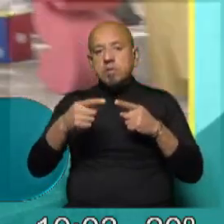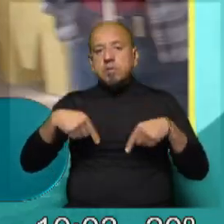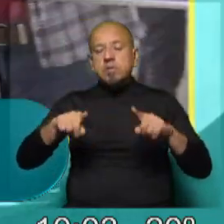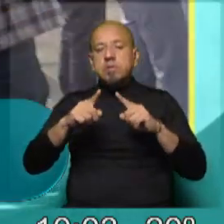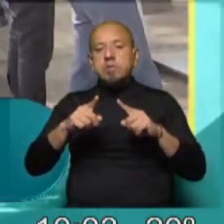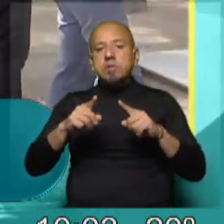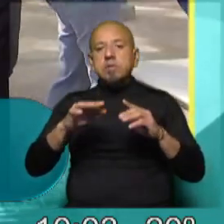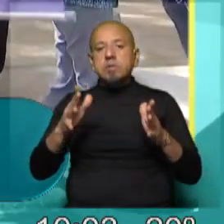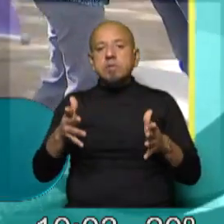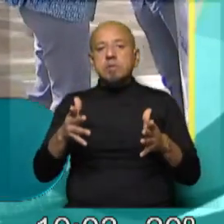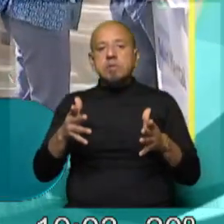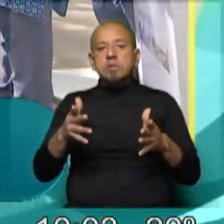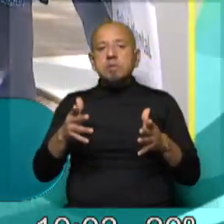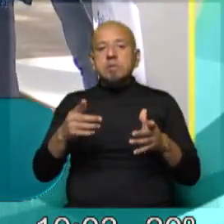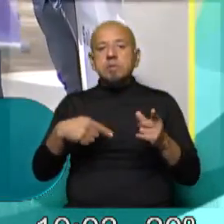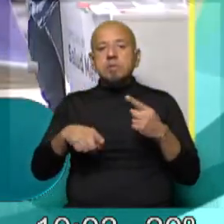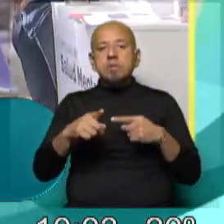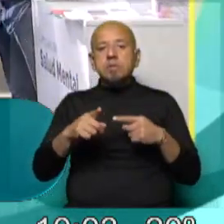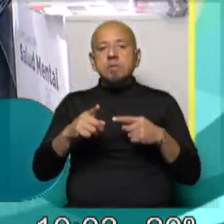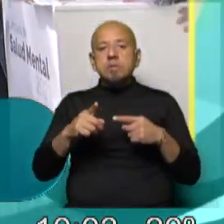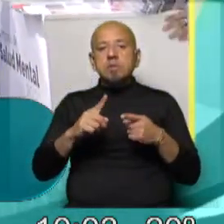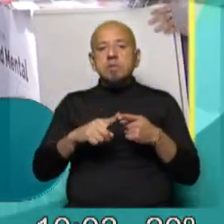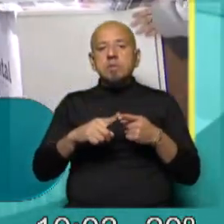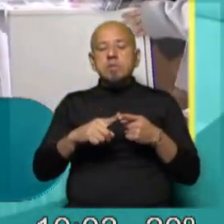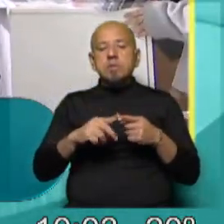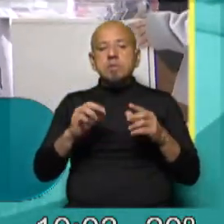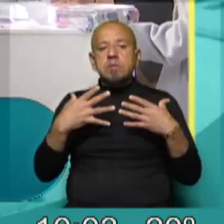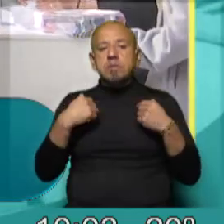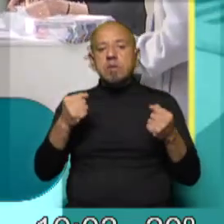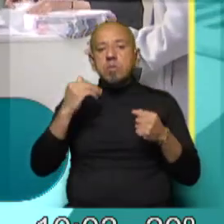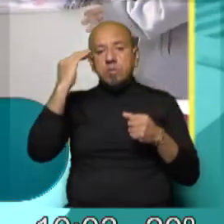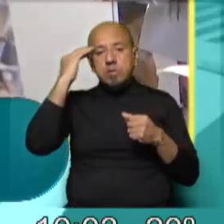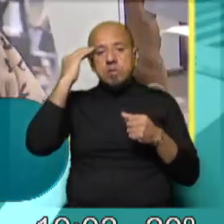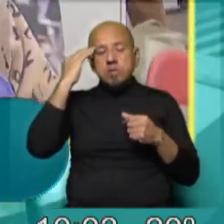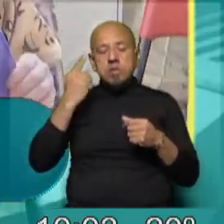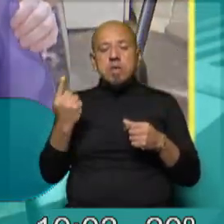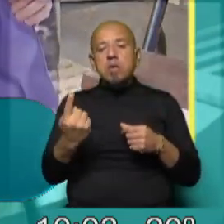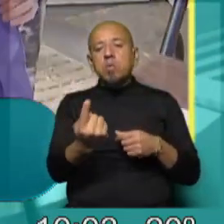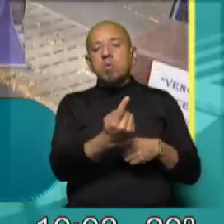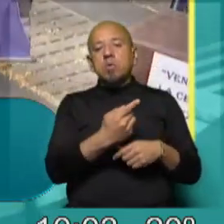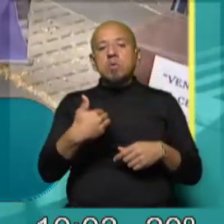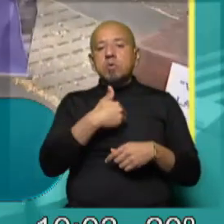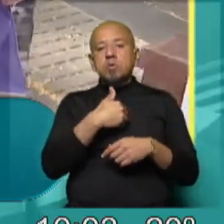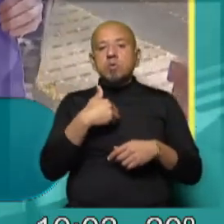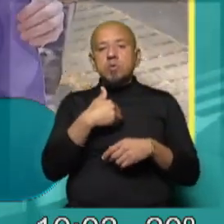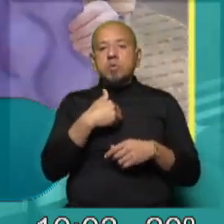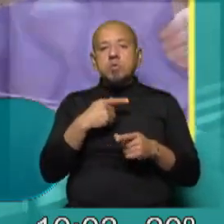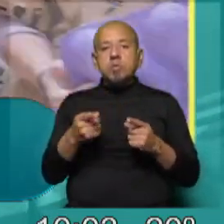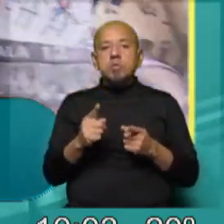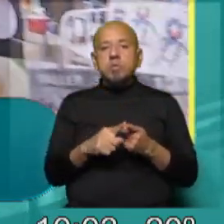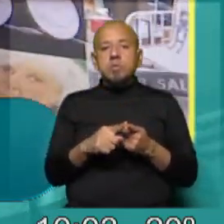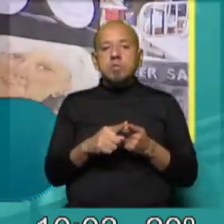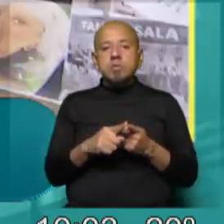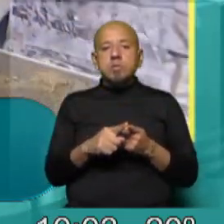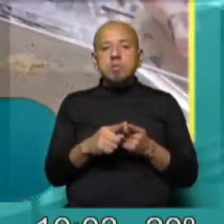los rezongaba la toma de conciencia. Hoy estamos hablando de la salud mental y es que cada uno ocupe su lugar. Mandale un beso, es